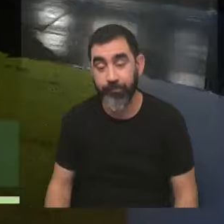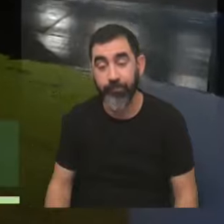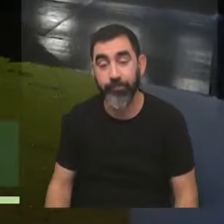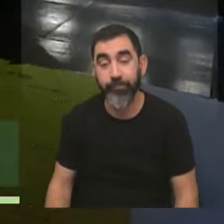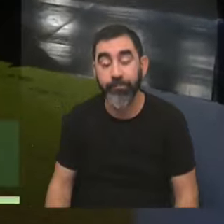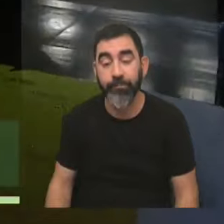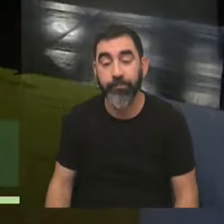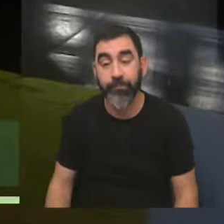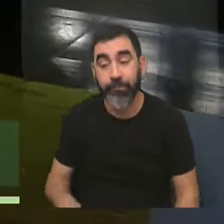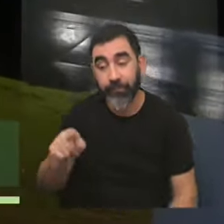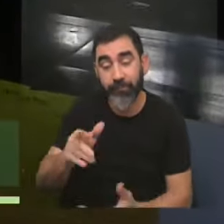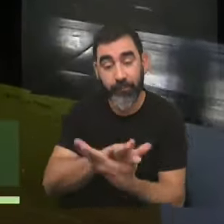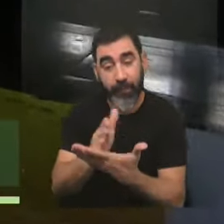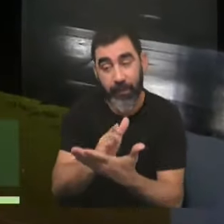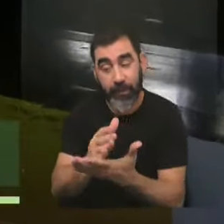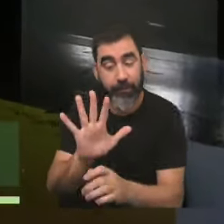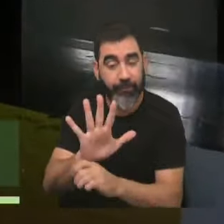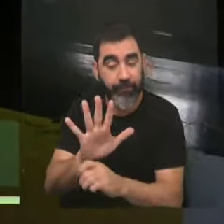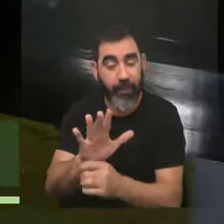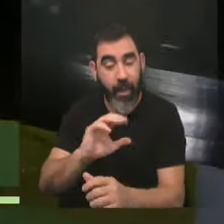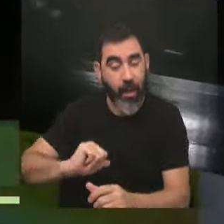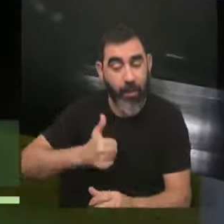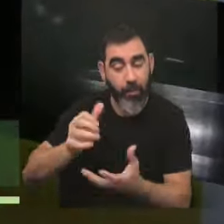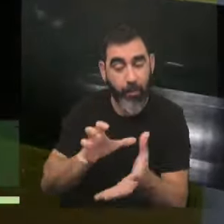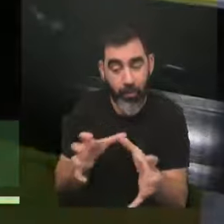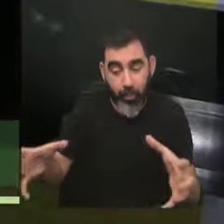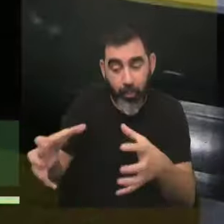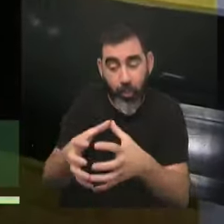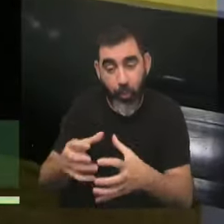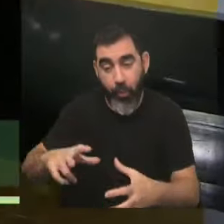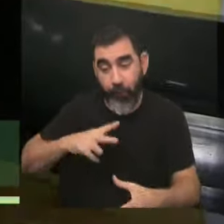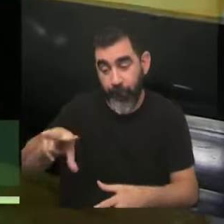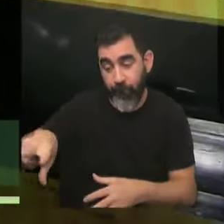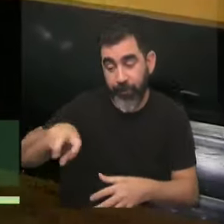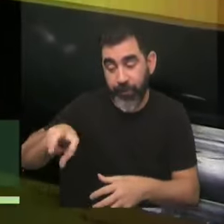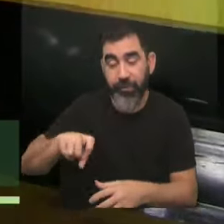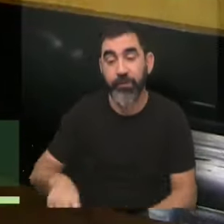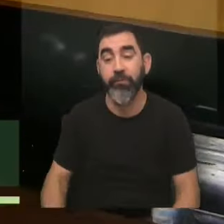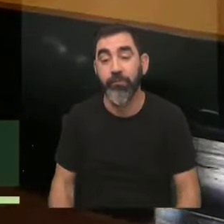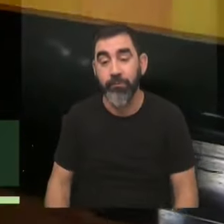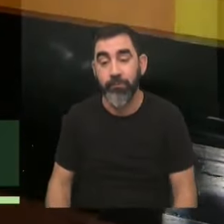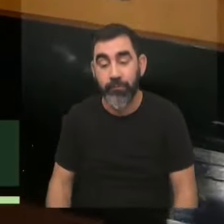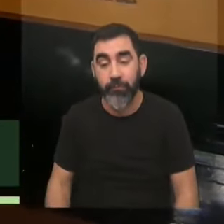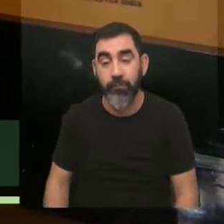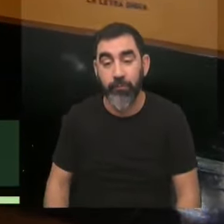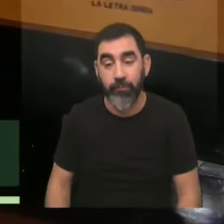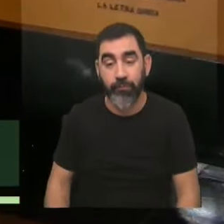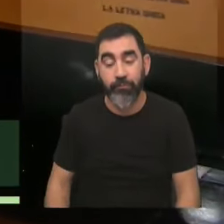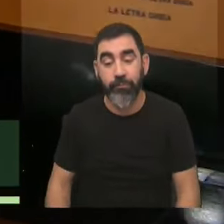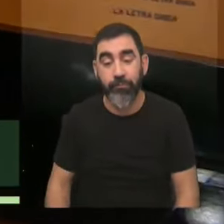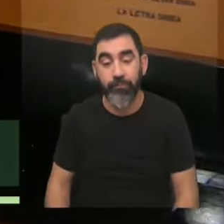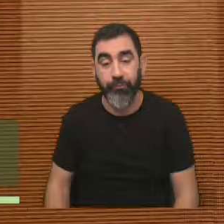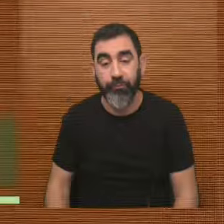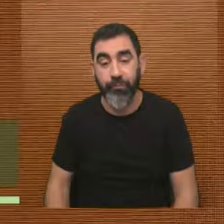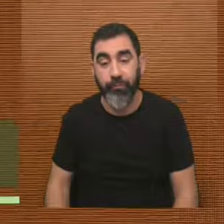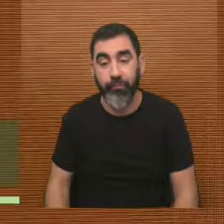intermediarios que son los que efectivamente concentran el grano oligopolio de este la estructura de comercialización de frutas